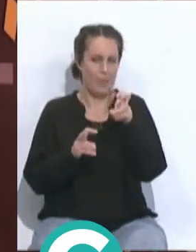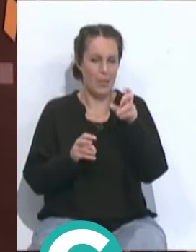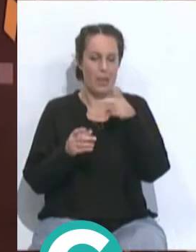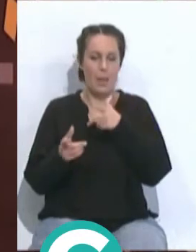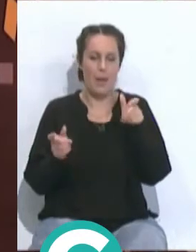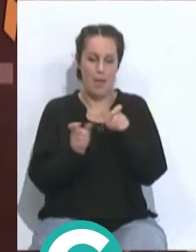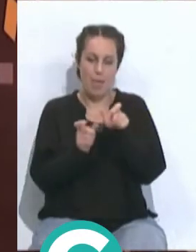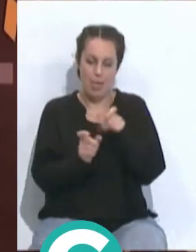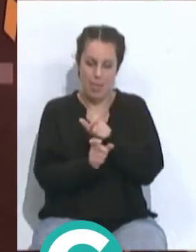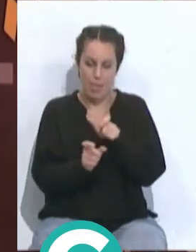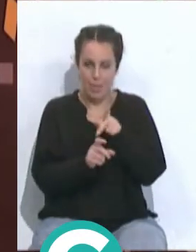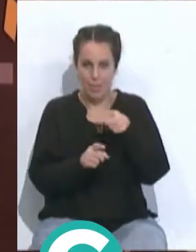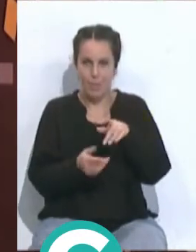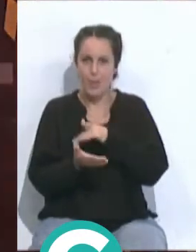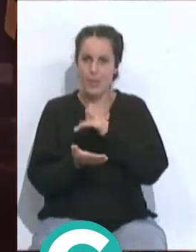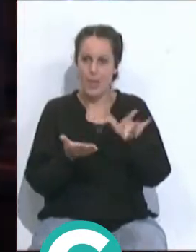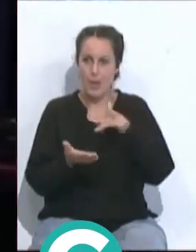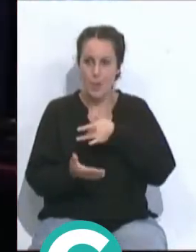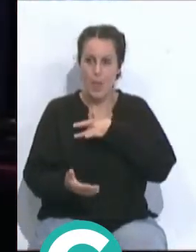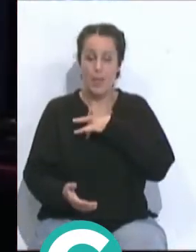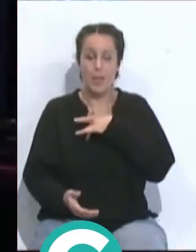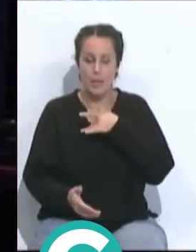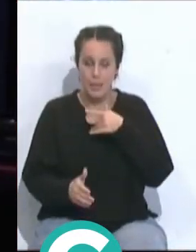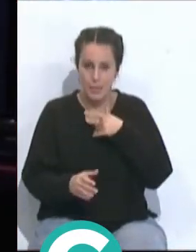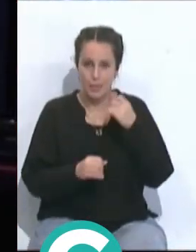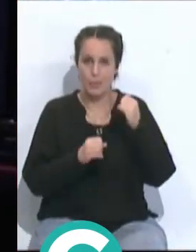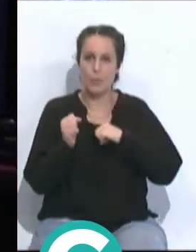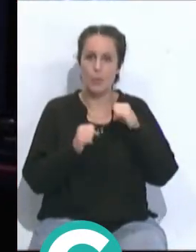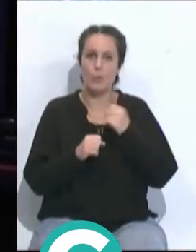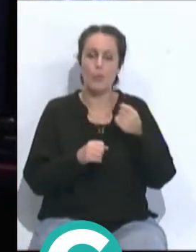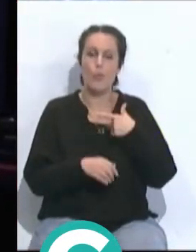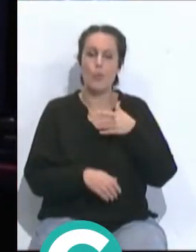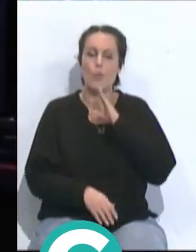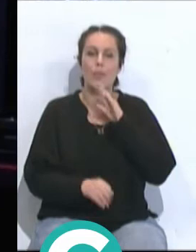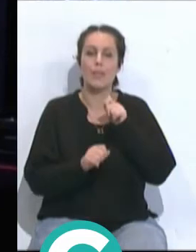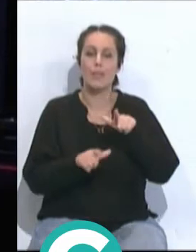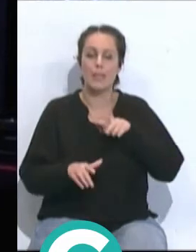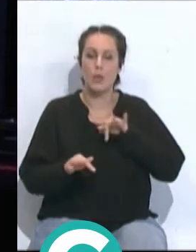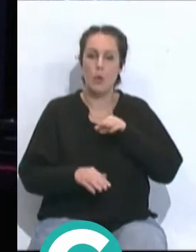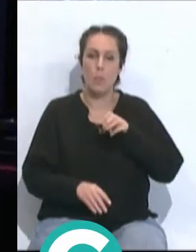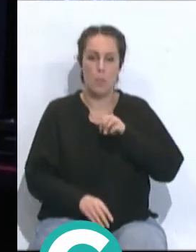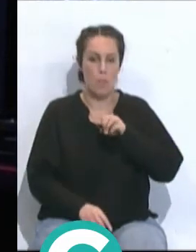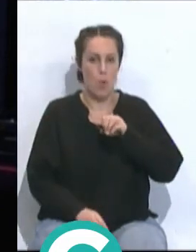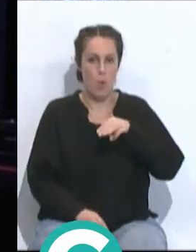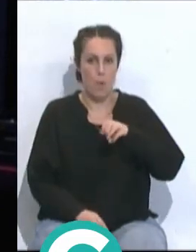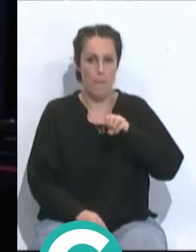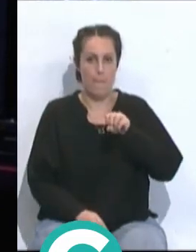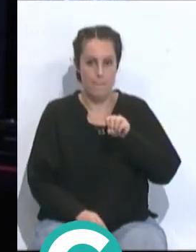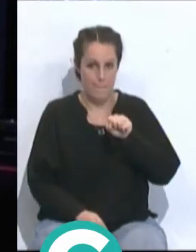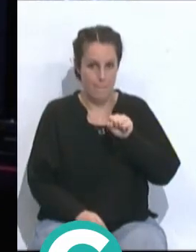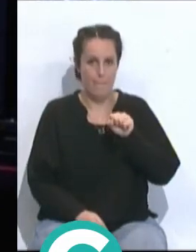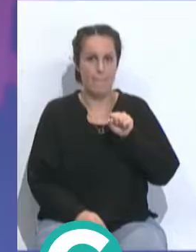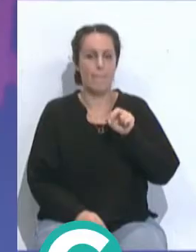de poesía. El romance, el concurso que se ha celebrado en la Sala Teatro Momar con un éxito